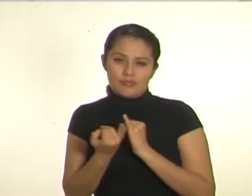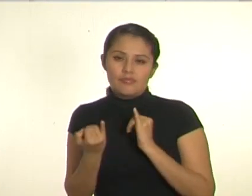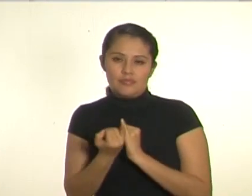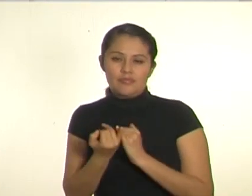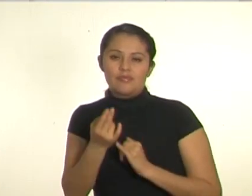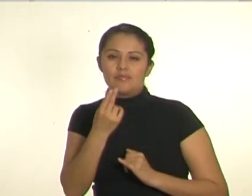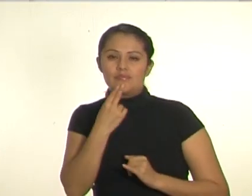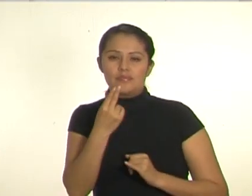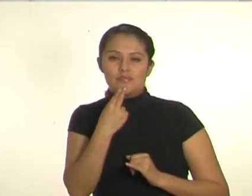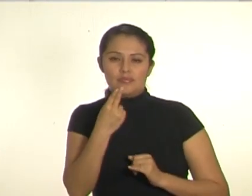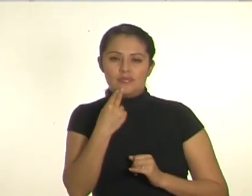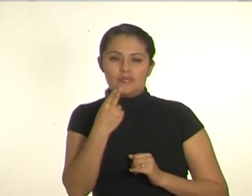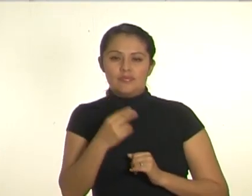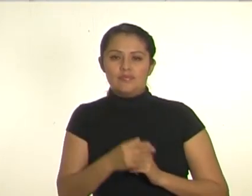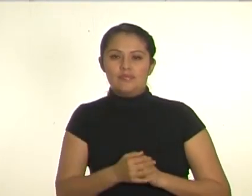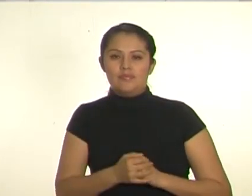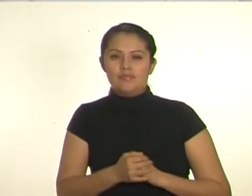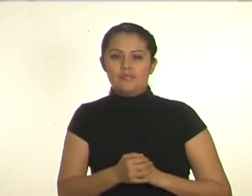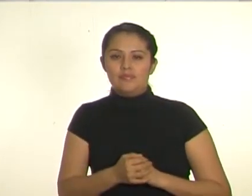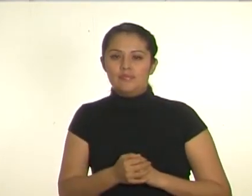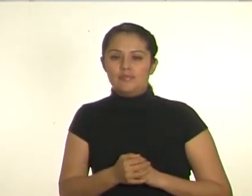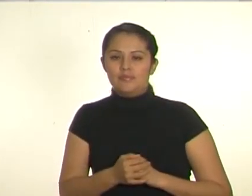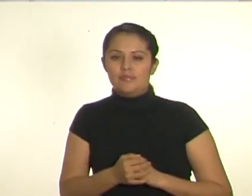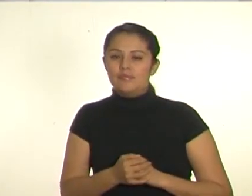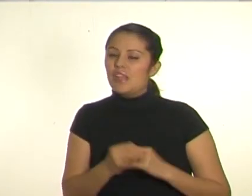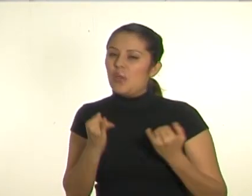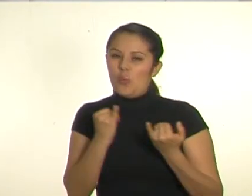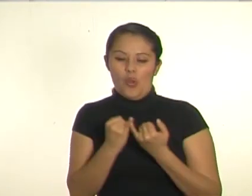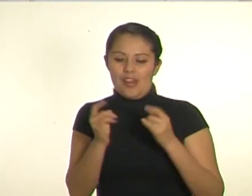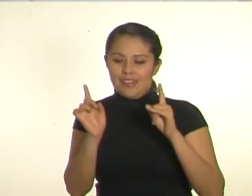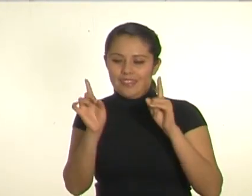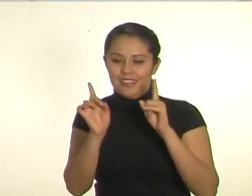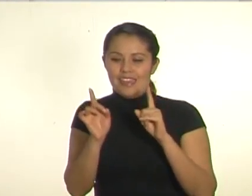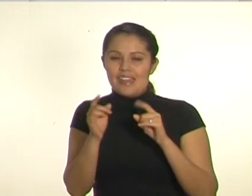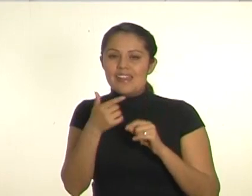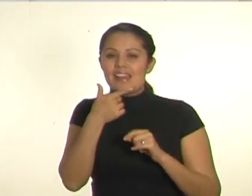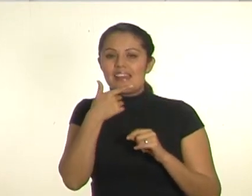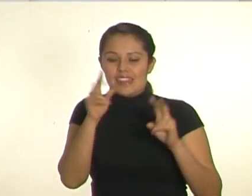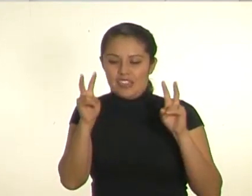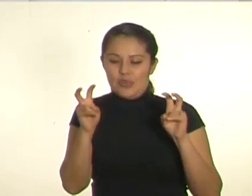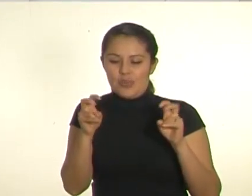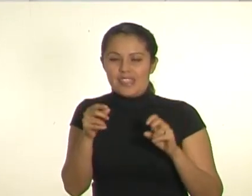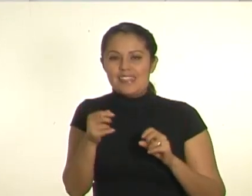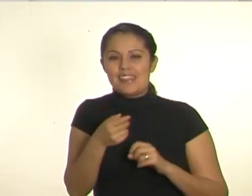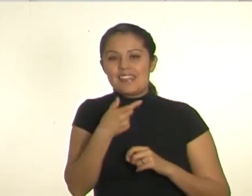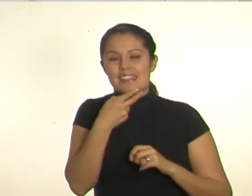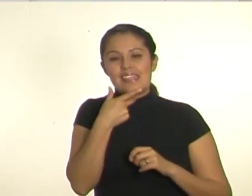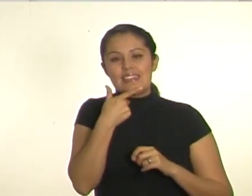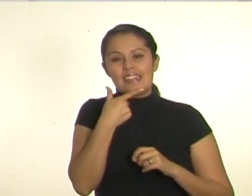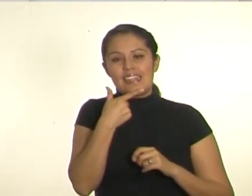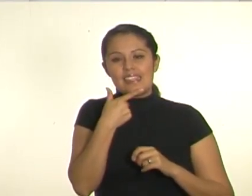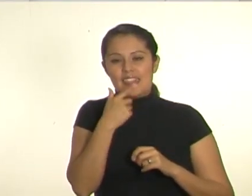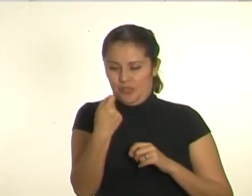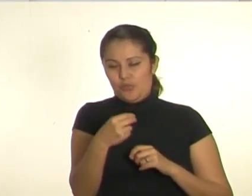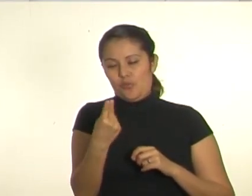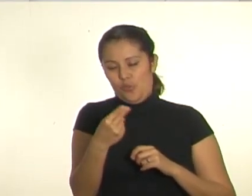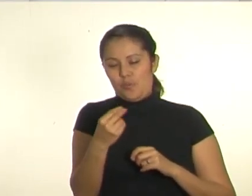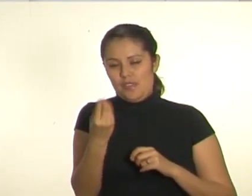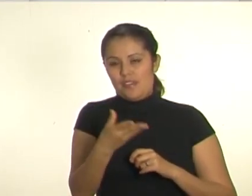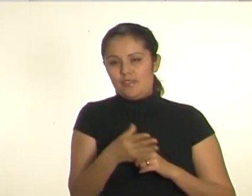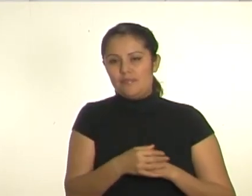tener con la comilla inglesa, pero de manera simple.